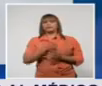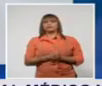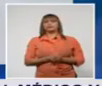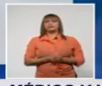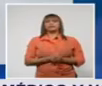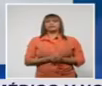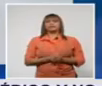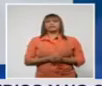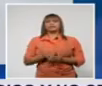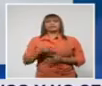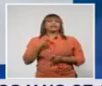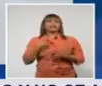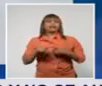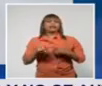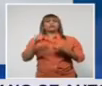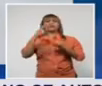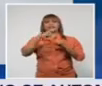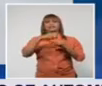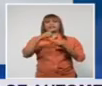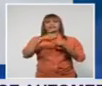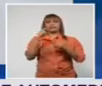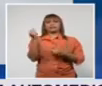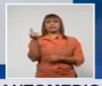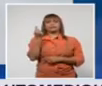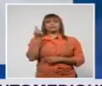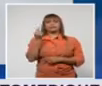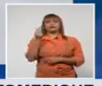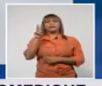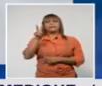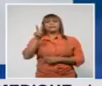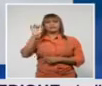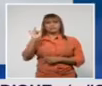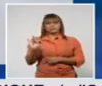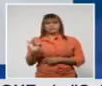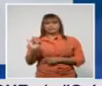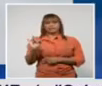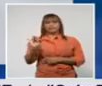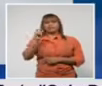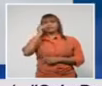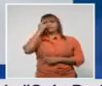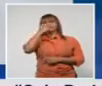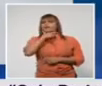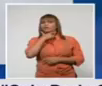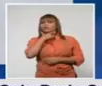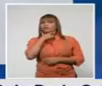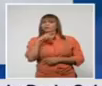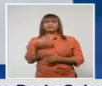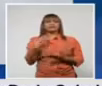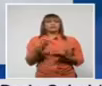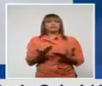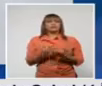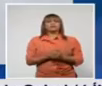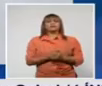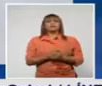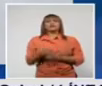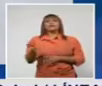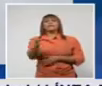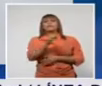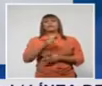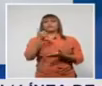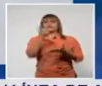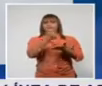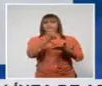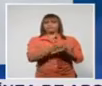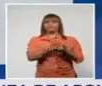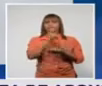de nuestro país, a Trinidad. Y los 27 casos de Ciego de Ávila corresponden a el municipio cabecera, o